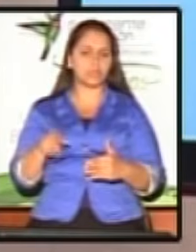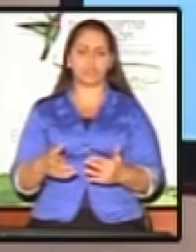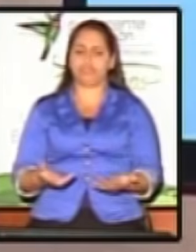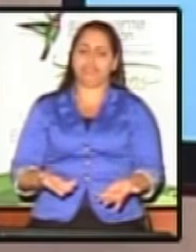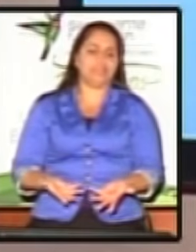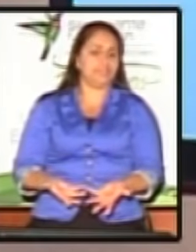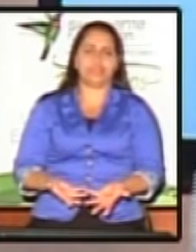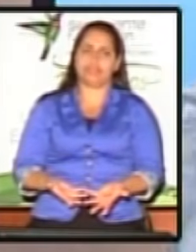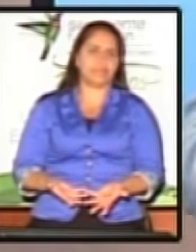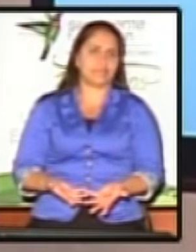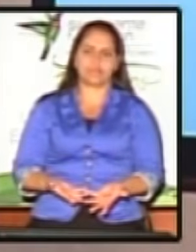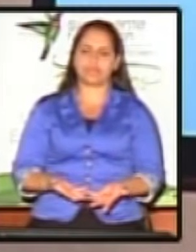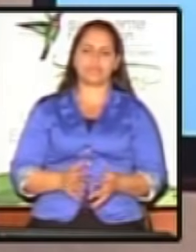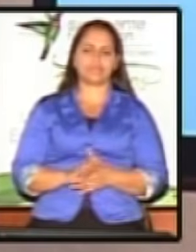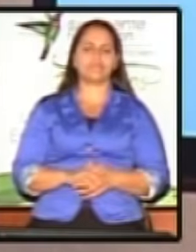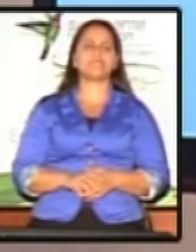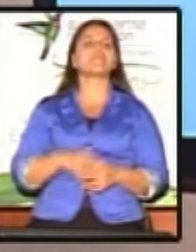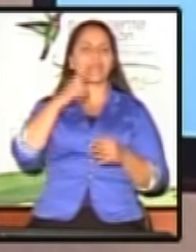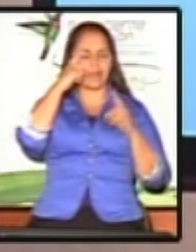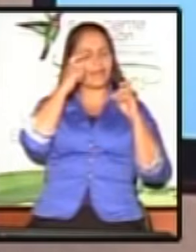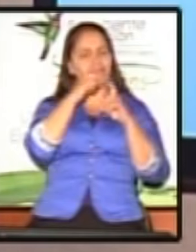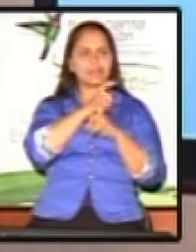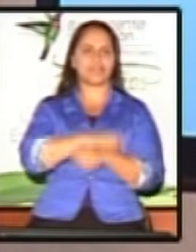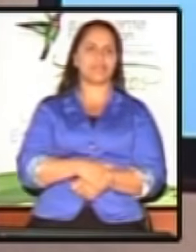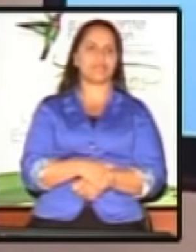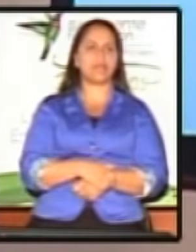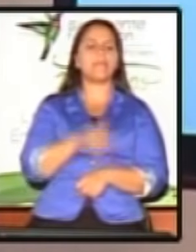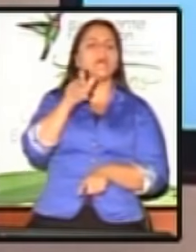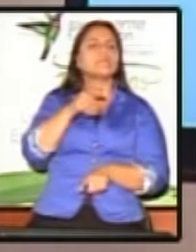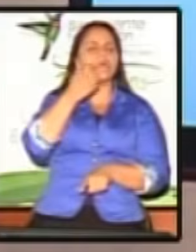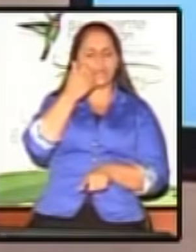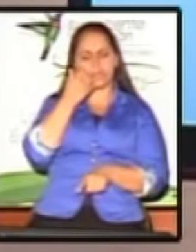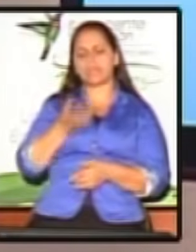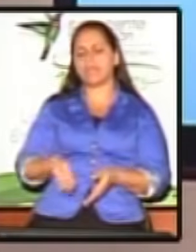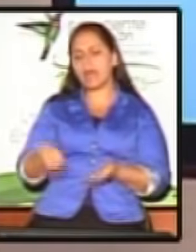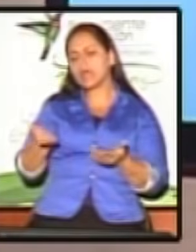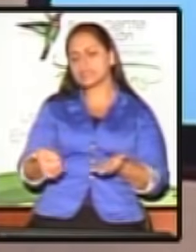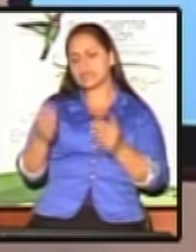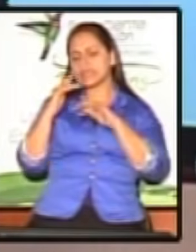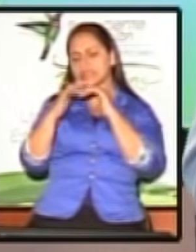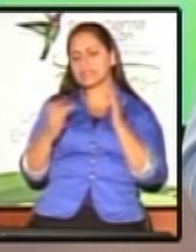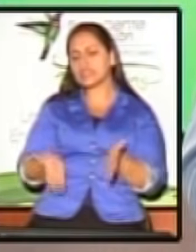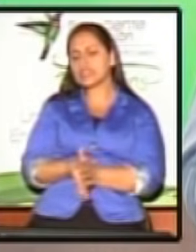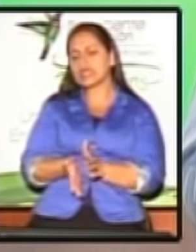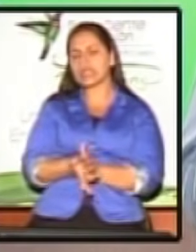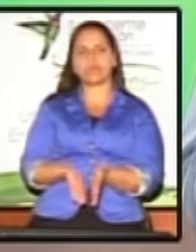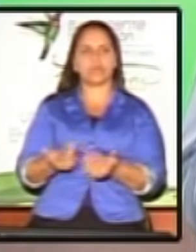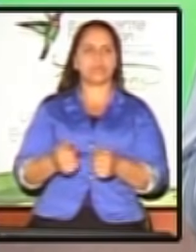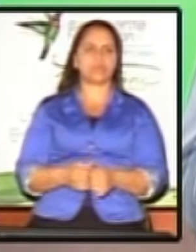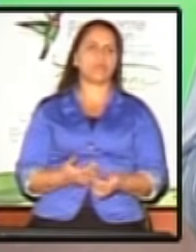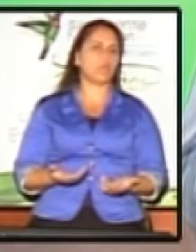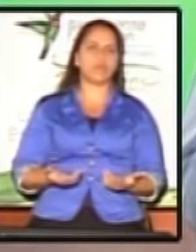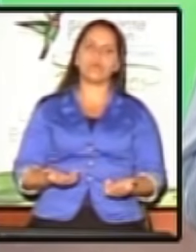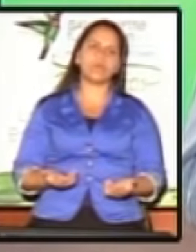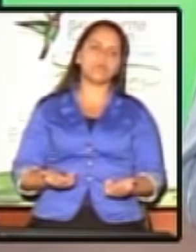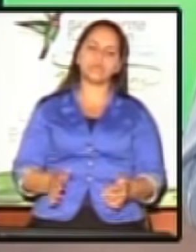Esa es la reflexión y yo siempre trato de ser muy prosaico, por llamarlo de alguna manera, muy metafórico.